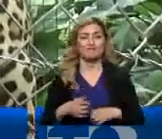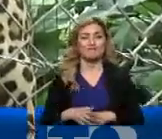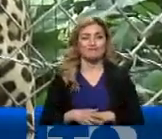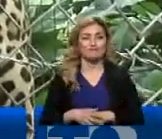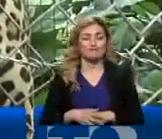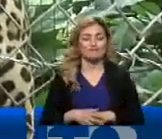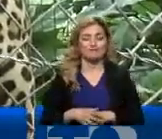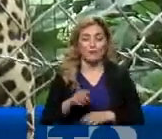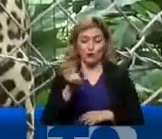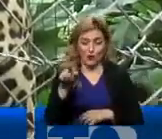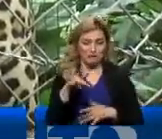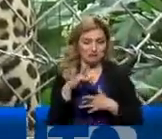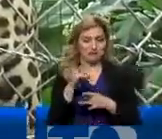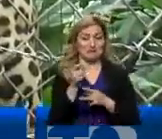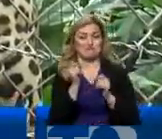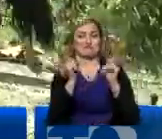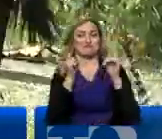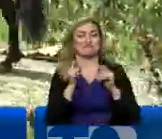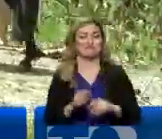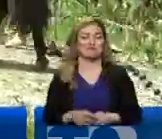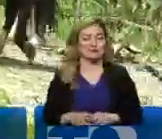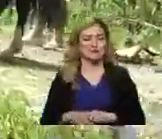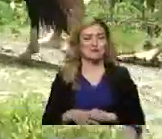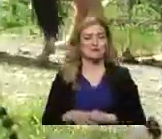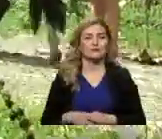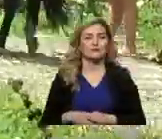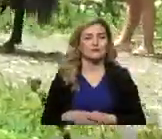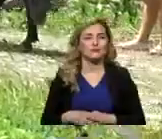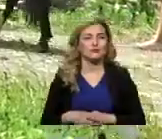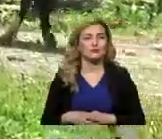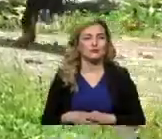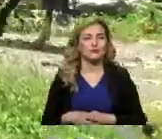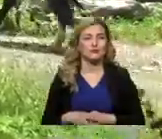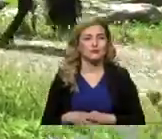seguro le cautivará. En la ciudad de Macas,